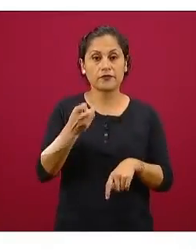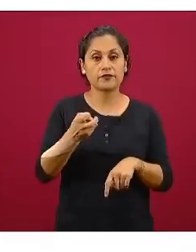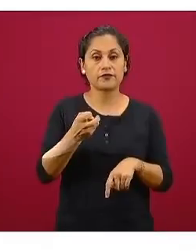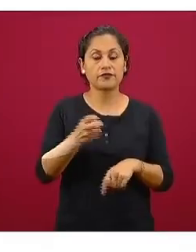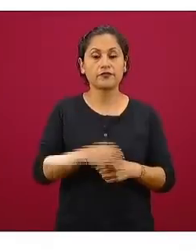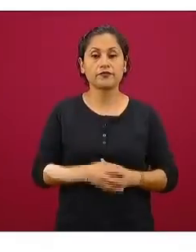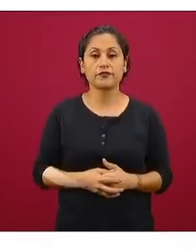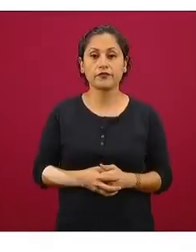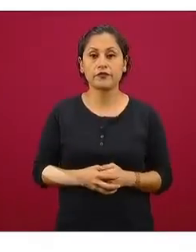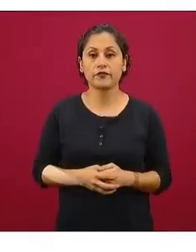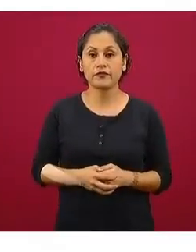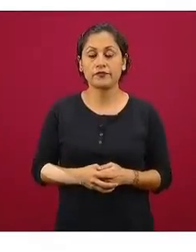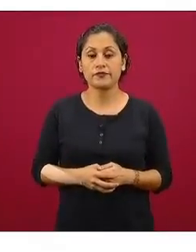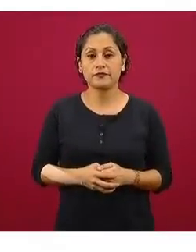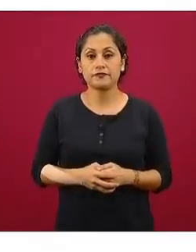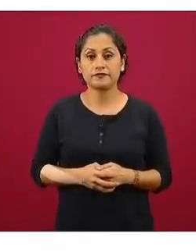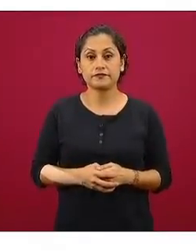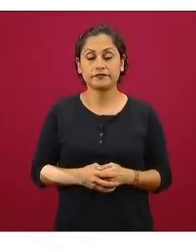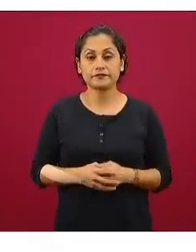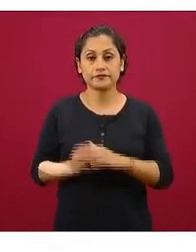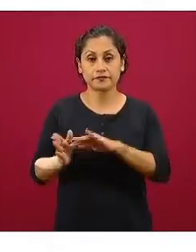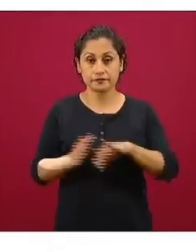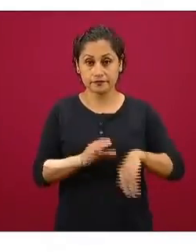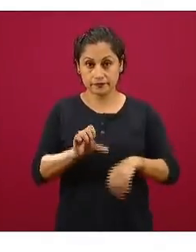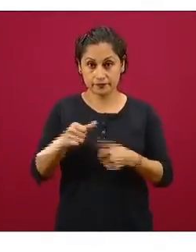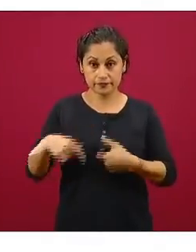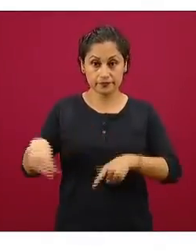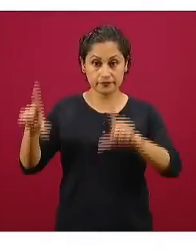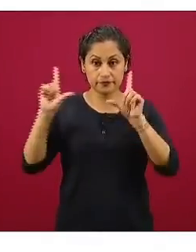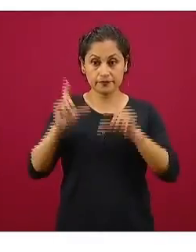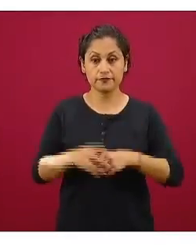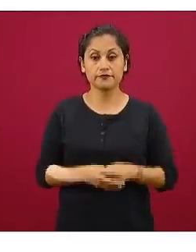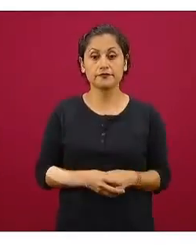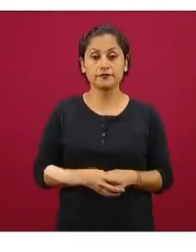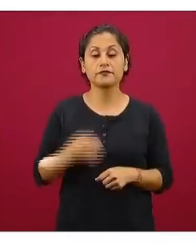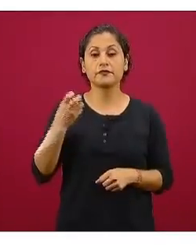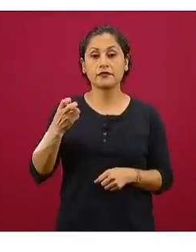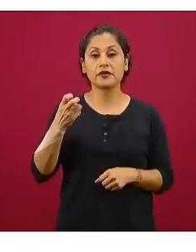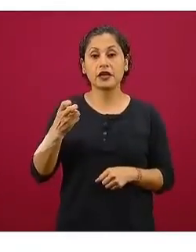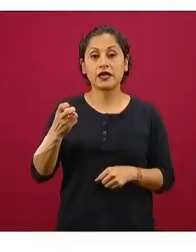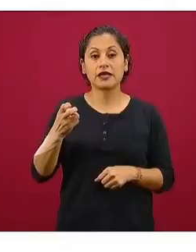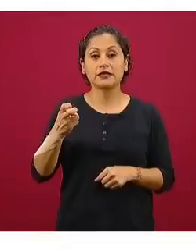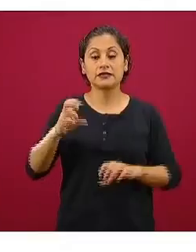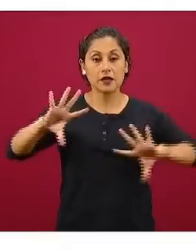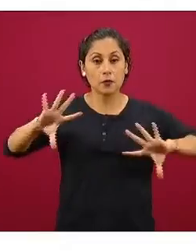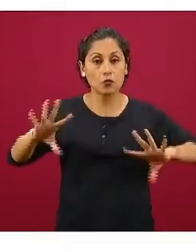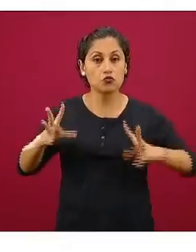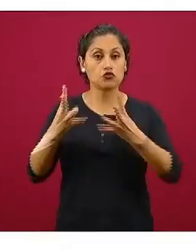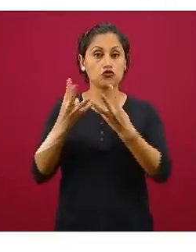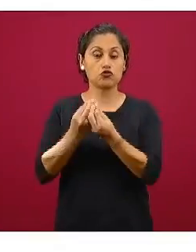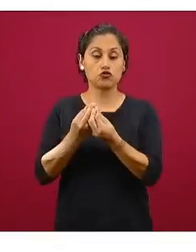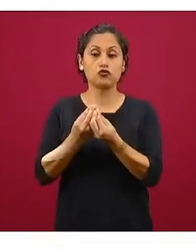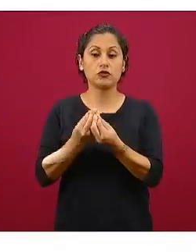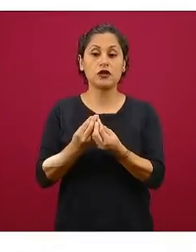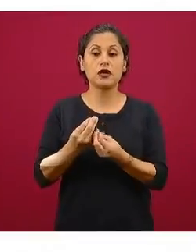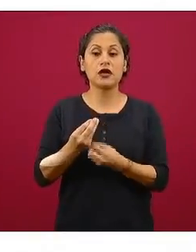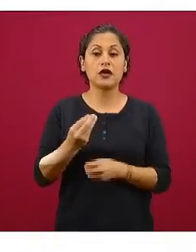la enfermedad. Si vemos la siguiente diapositiva, es la carga acumulada. El incremento para el día de hoy fue